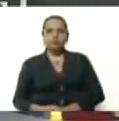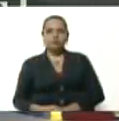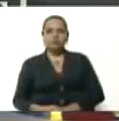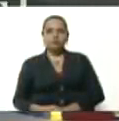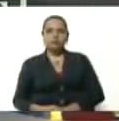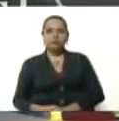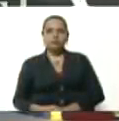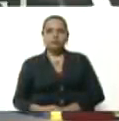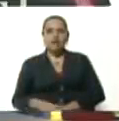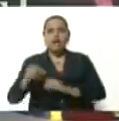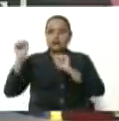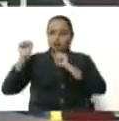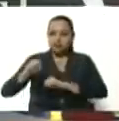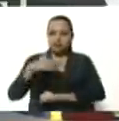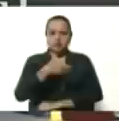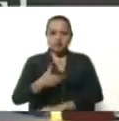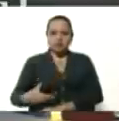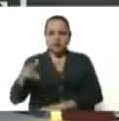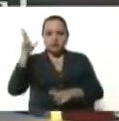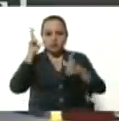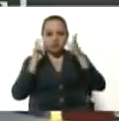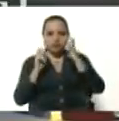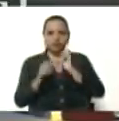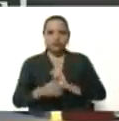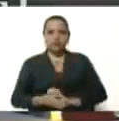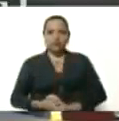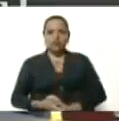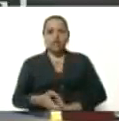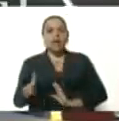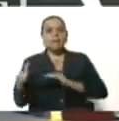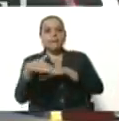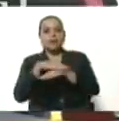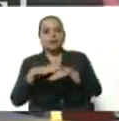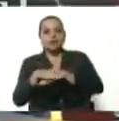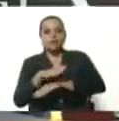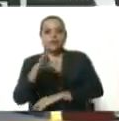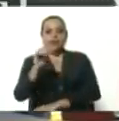¿Aló? Sí, presidente, lo escuchamos. Carlos Alvarado.